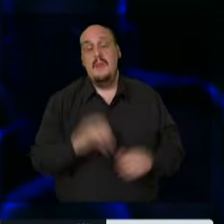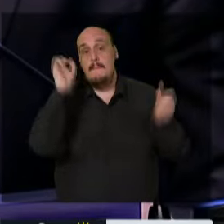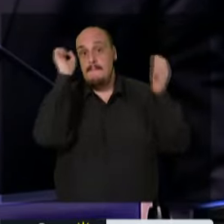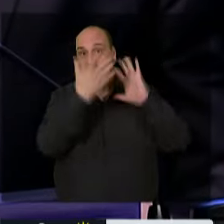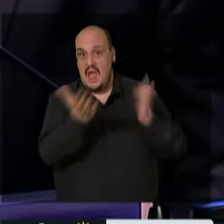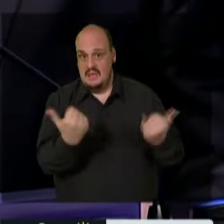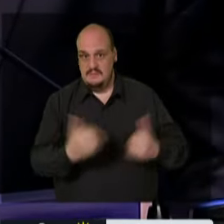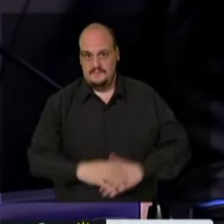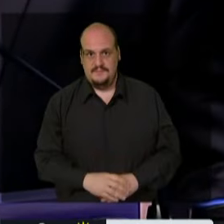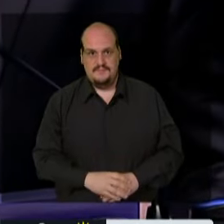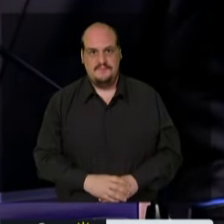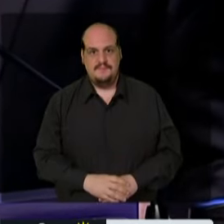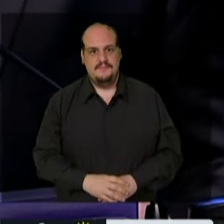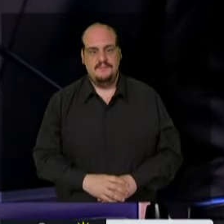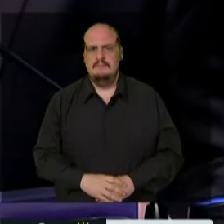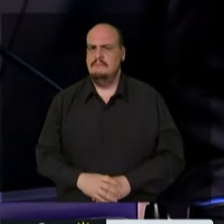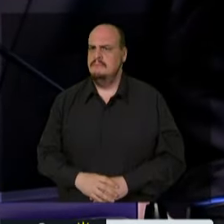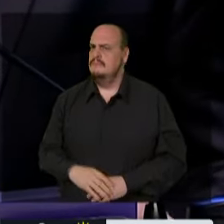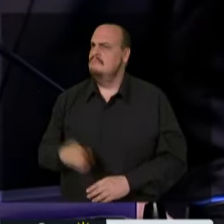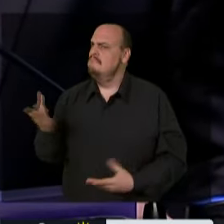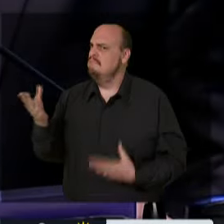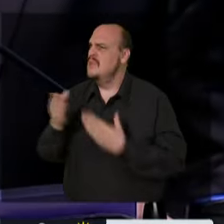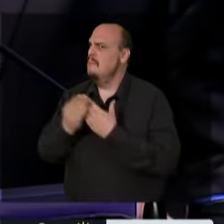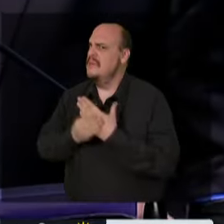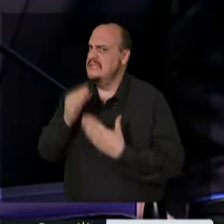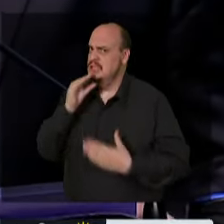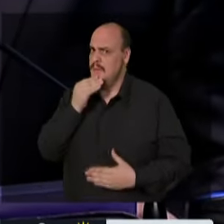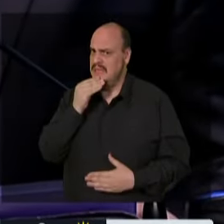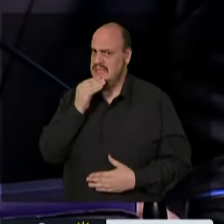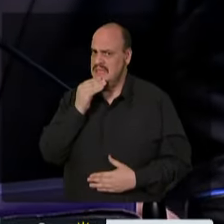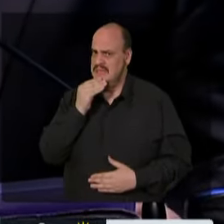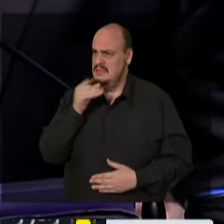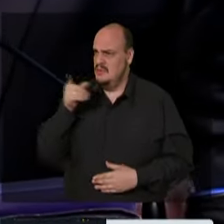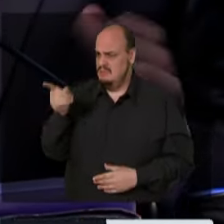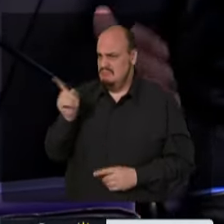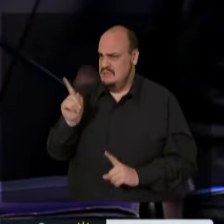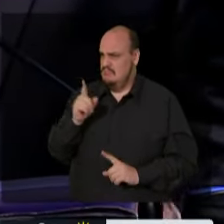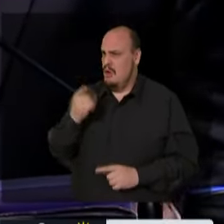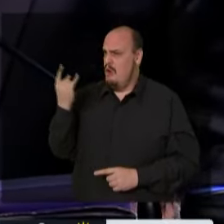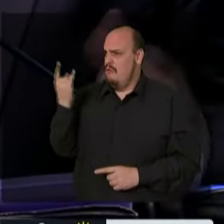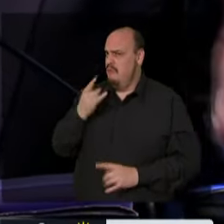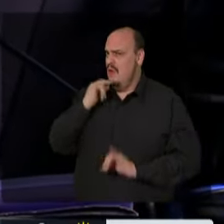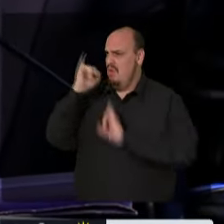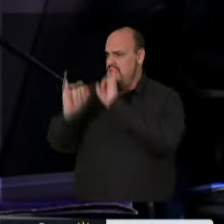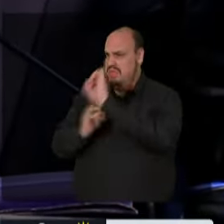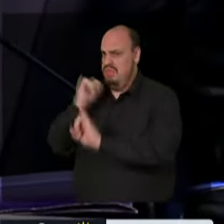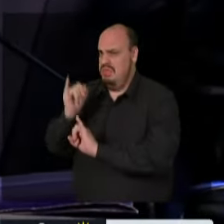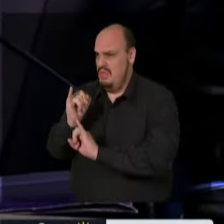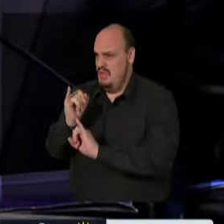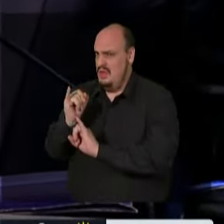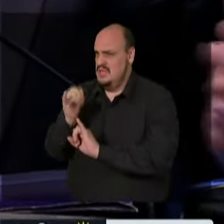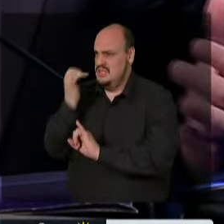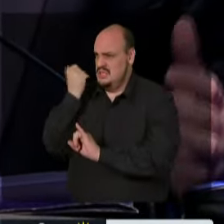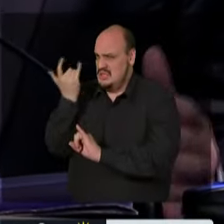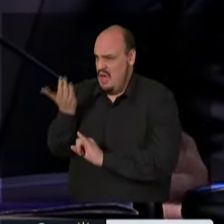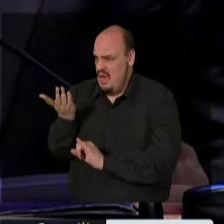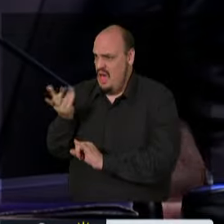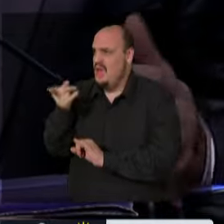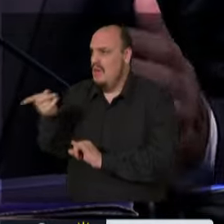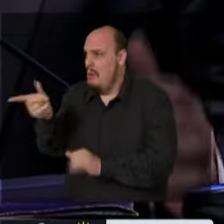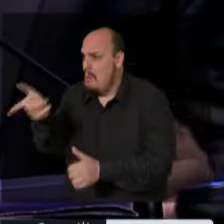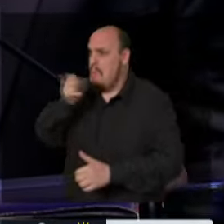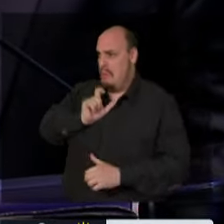escuchamos. Ministro Massa, le acabo de explicar lo que es la falacia ad populum y la vuelve a repetir. No